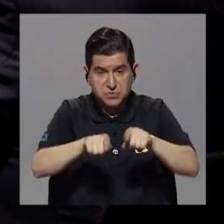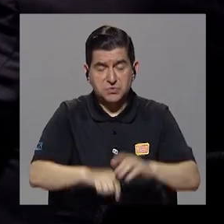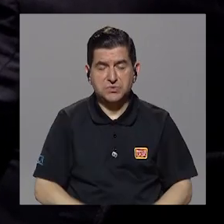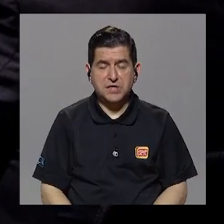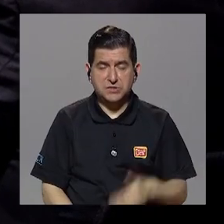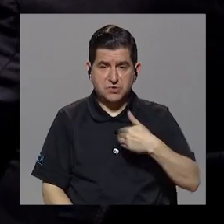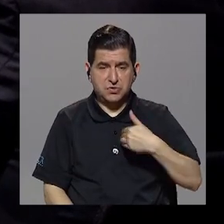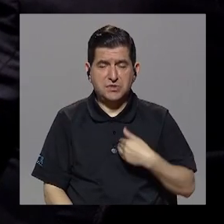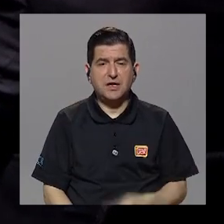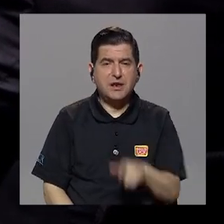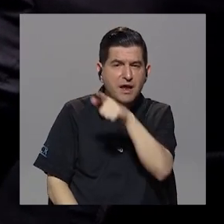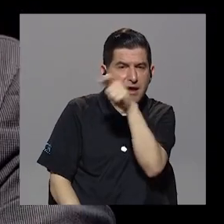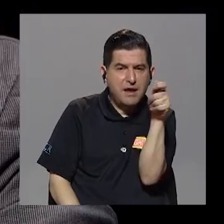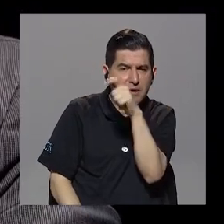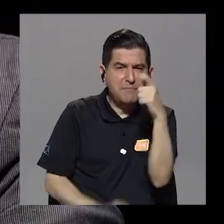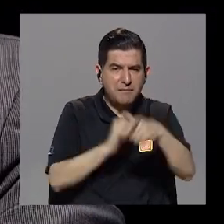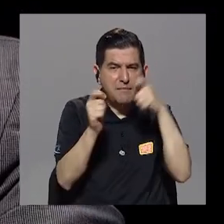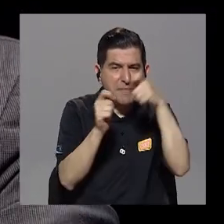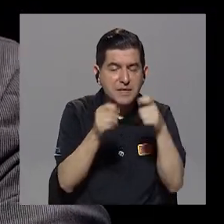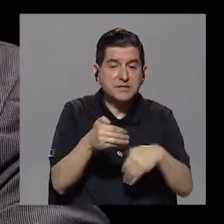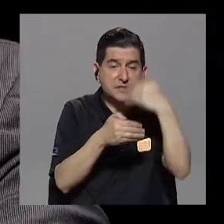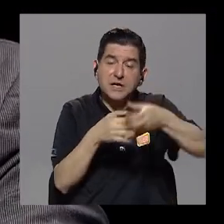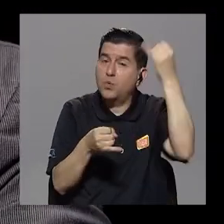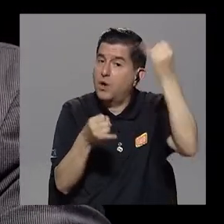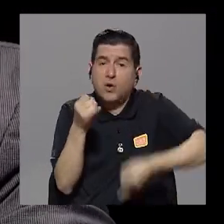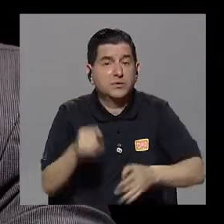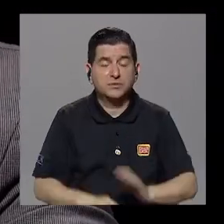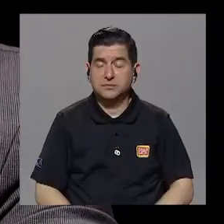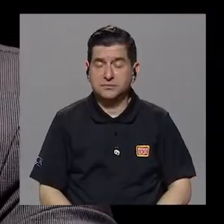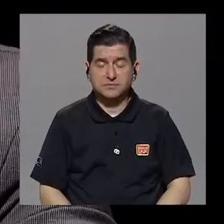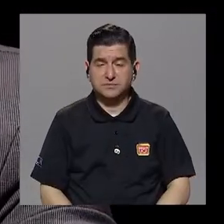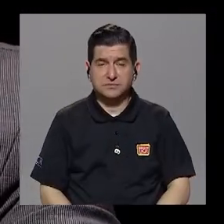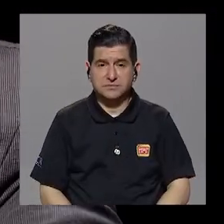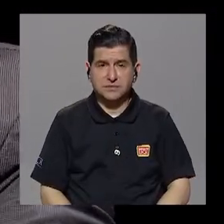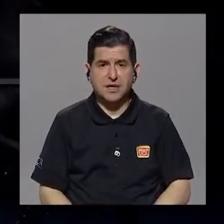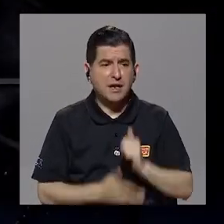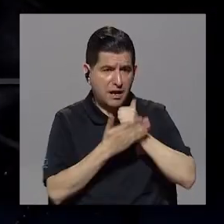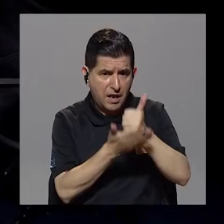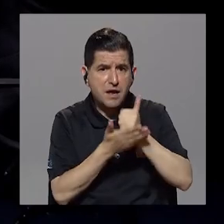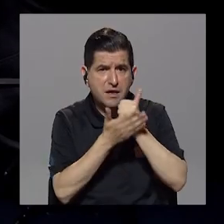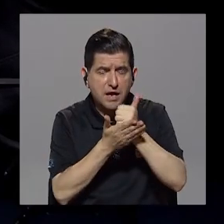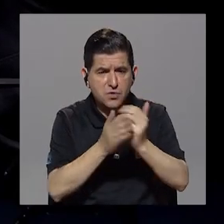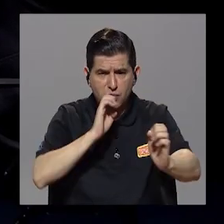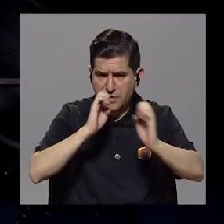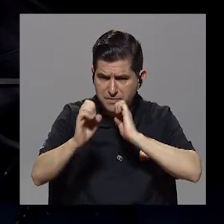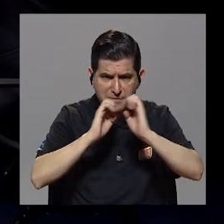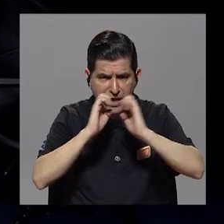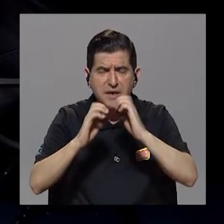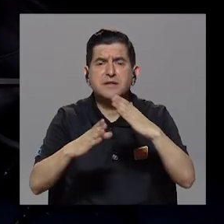una cantidad de meses X y ya después se acaba. Con uh-huh. la idea de que... Y colaboran para que se hagan entrevistas